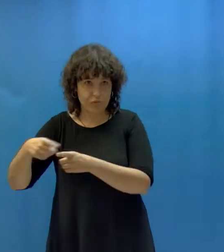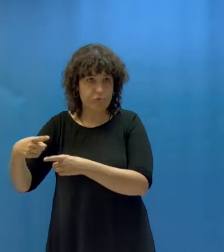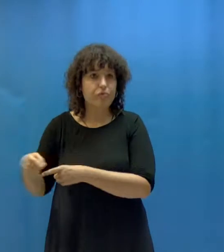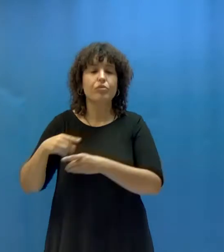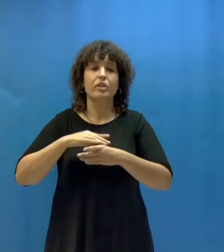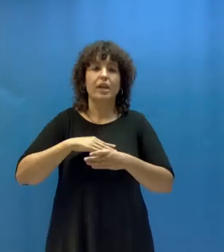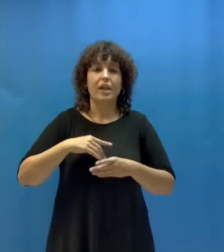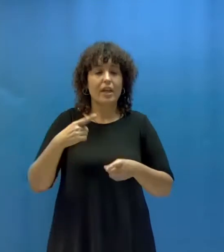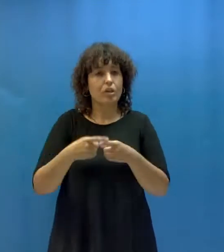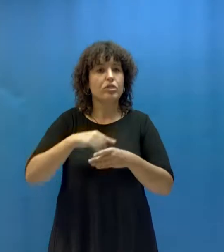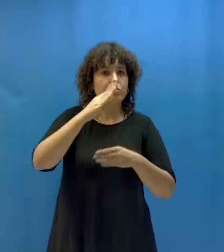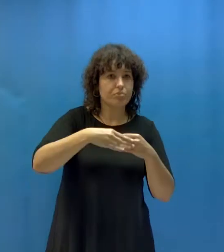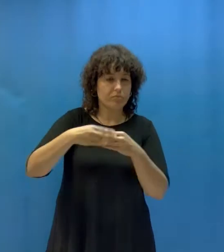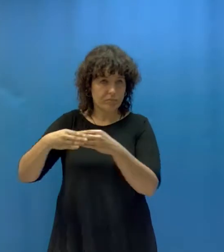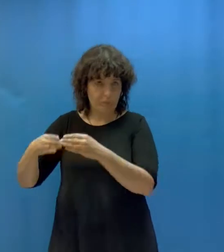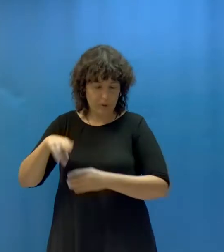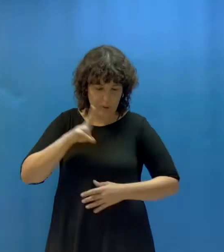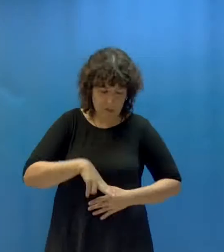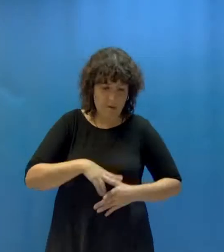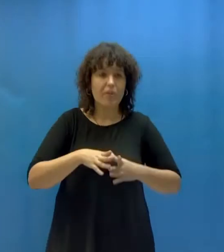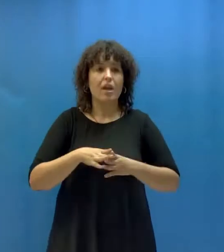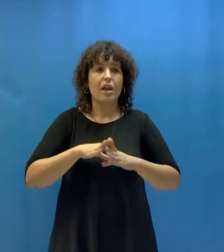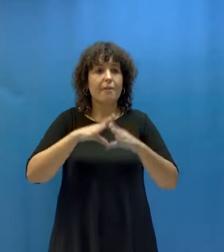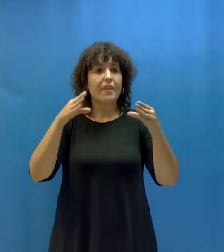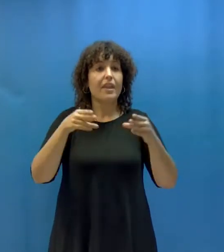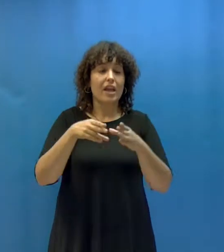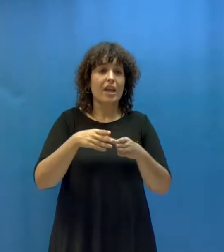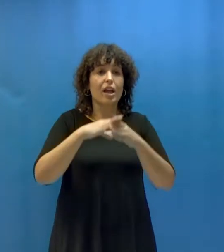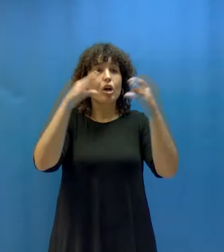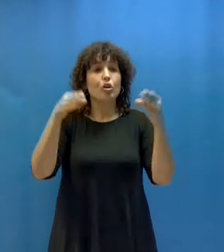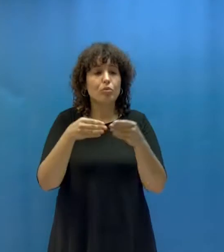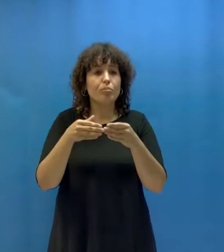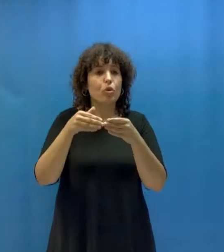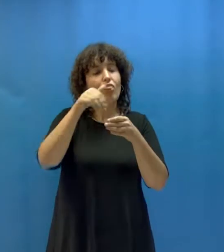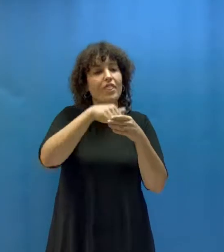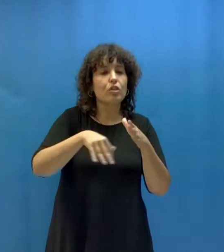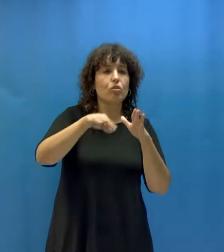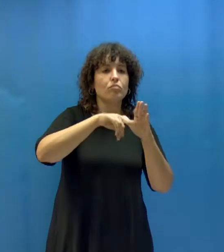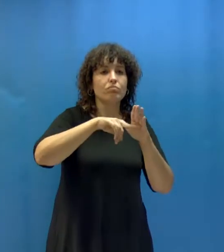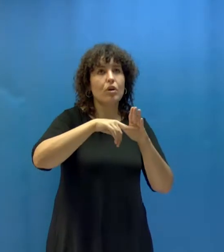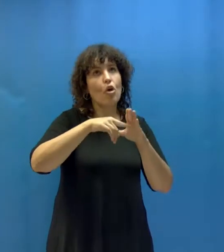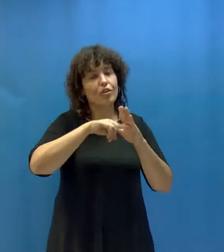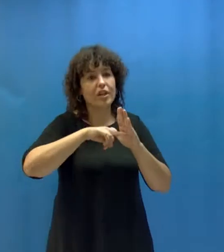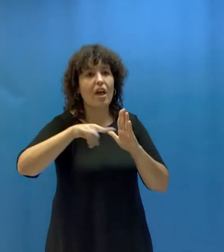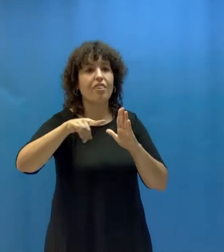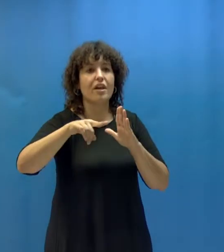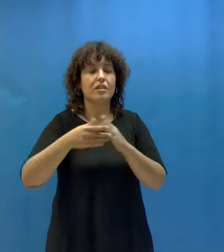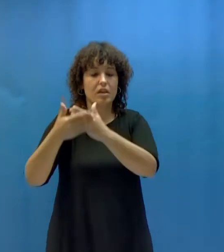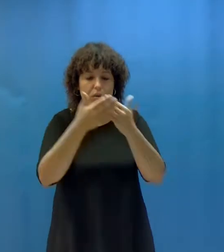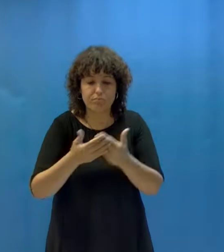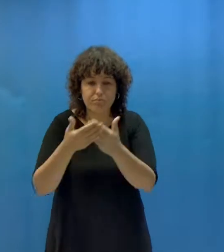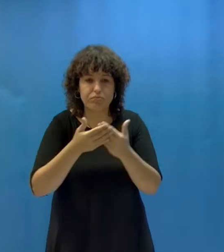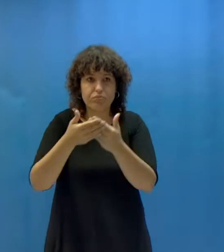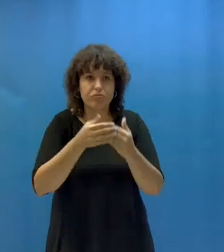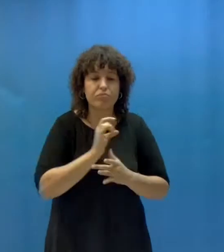ordenanza. También se sometió a la consideración del Grupo de Ordenanzas y Reglamento del Consejo Municipal de Participación Ciudadana y se han emitido los informes correspondientes del arquitecto